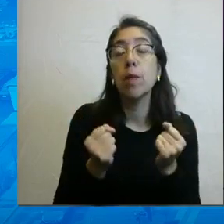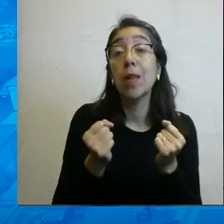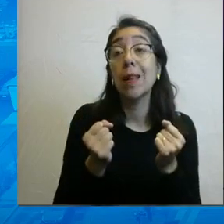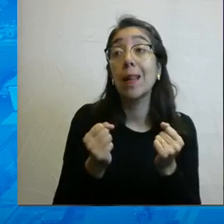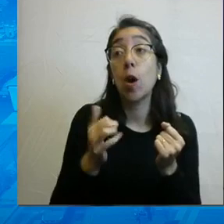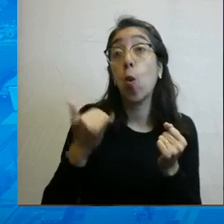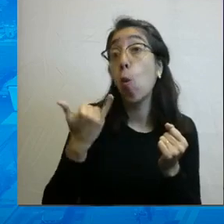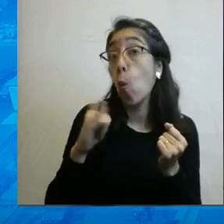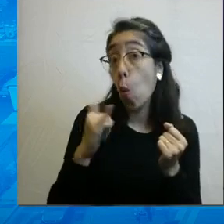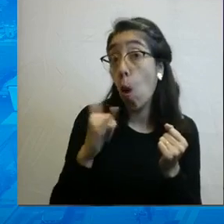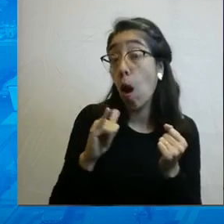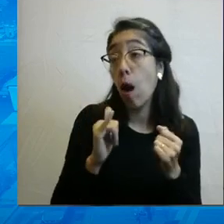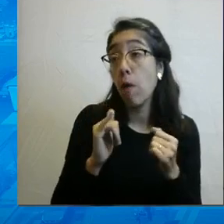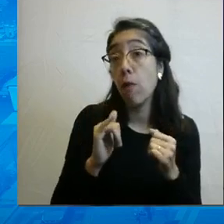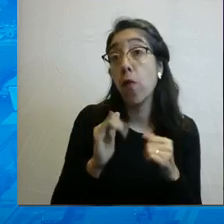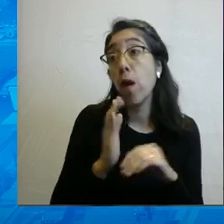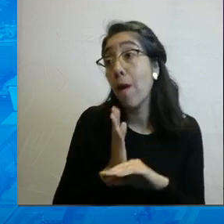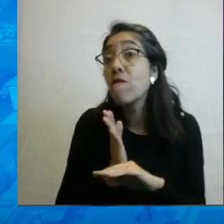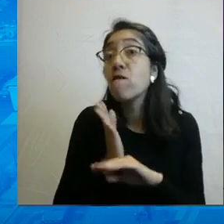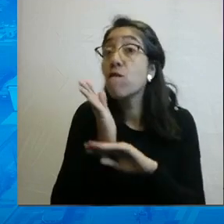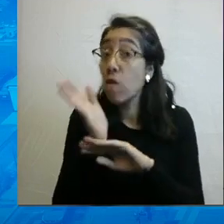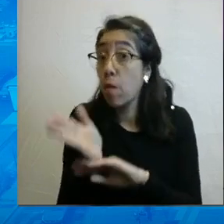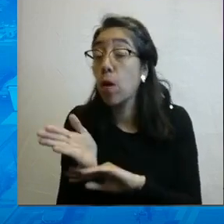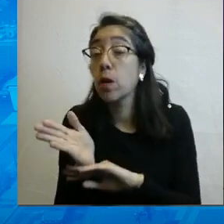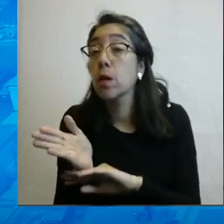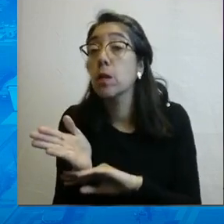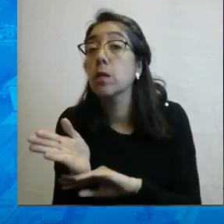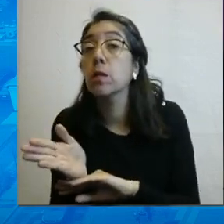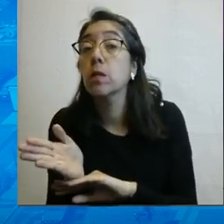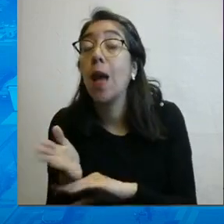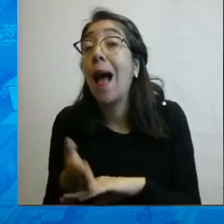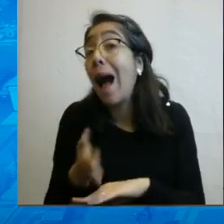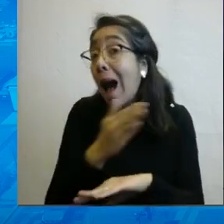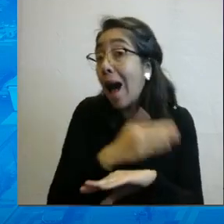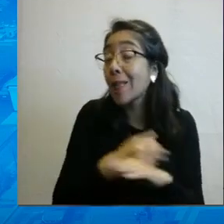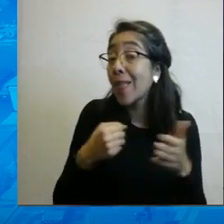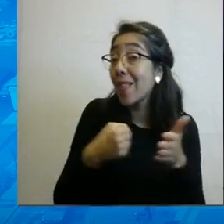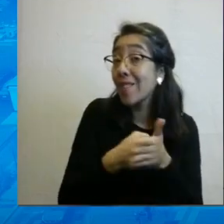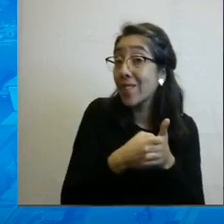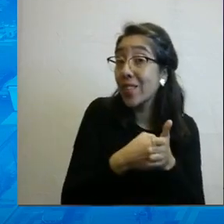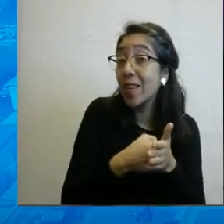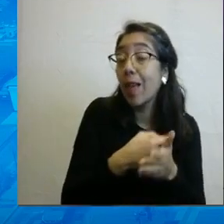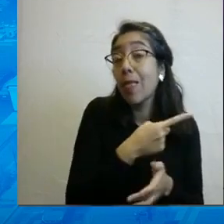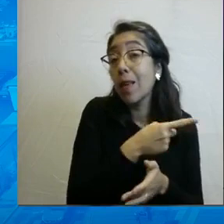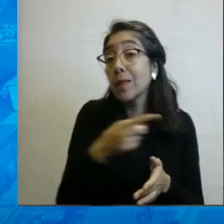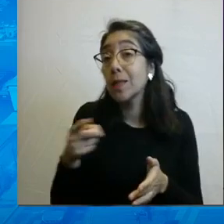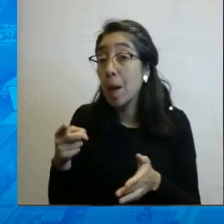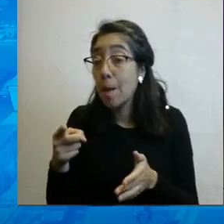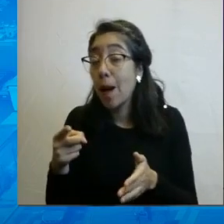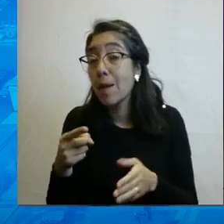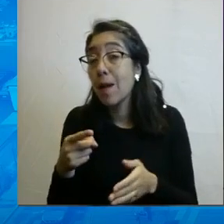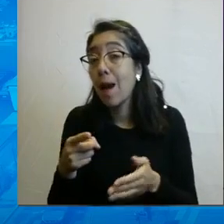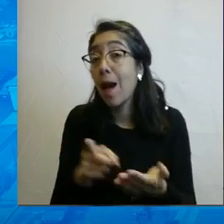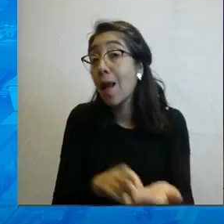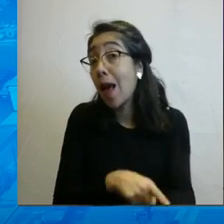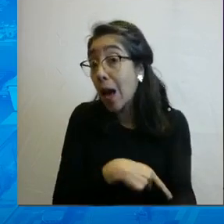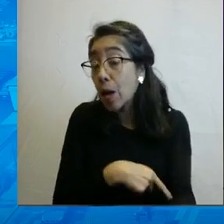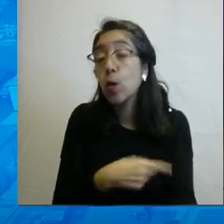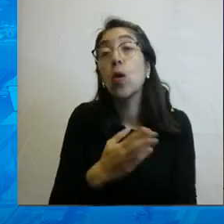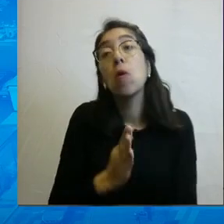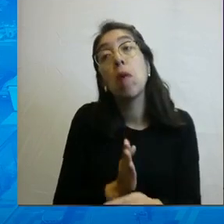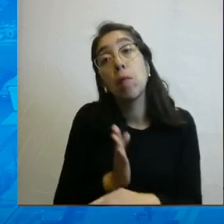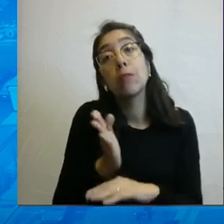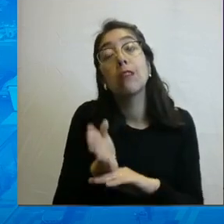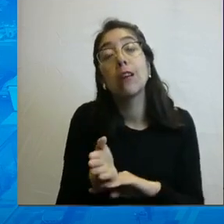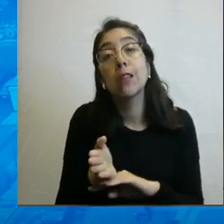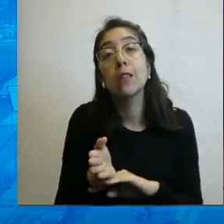jueves, no demorarlo más tiempo, considerando que se viene un fin de semana largo, que nos podamos apersonar en el lugar junto con nuestro equipo técnico y ver